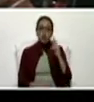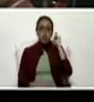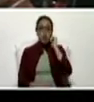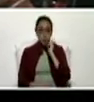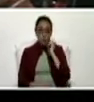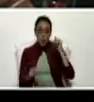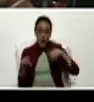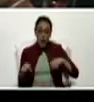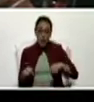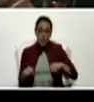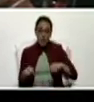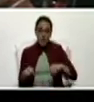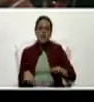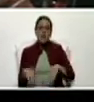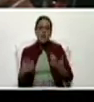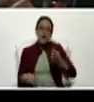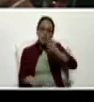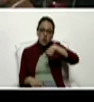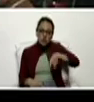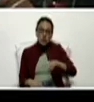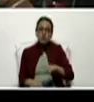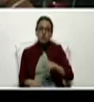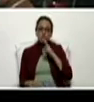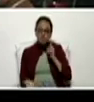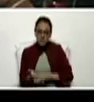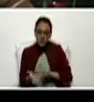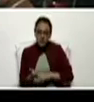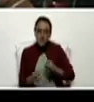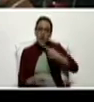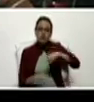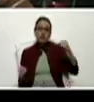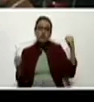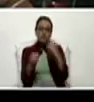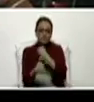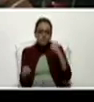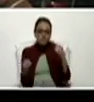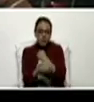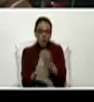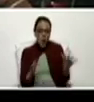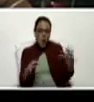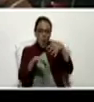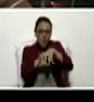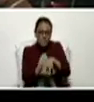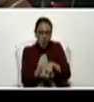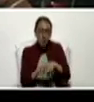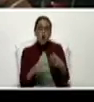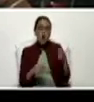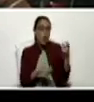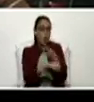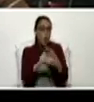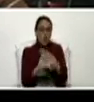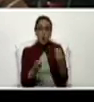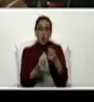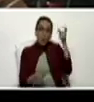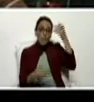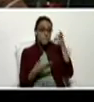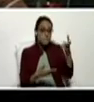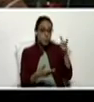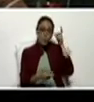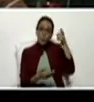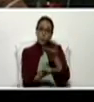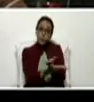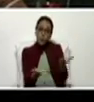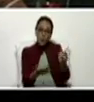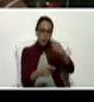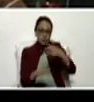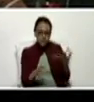Pues el carácter integrador la capacidad de respuesta de un gobierno netamente humanista de